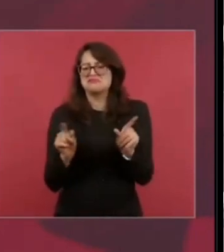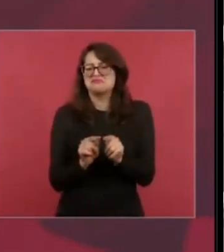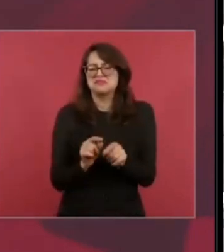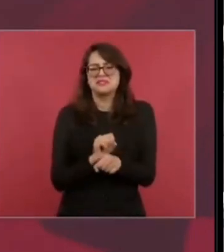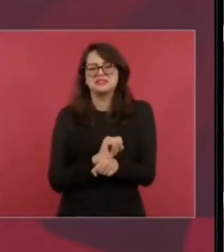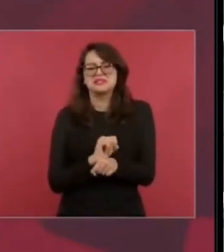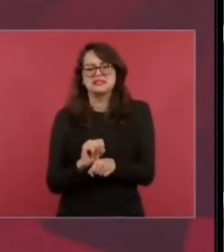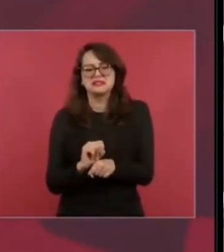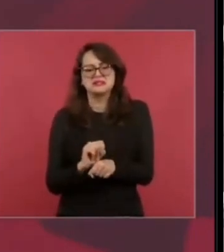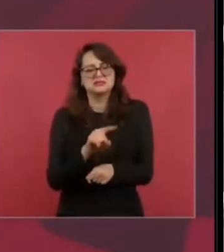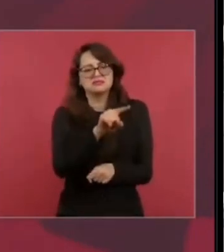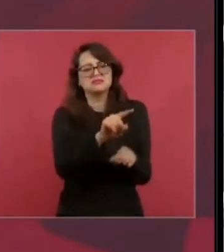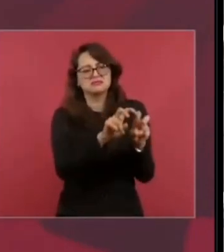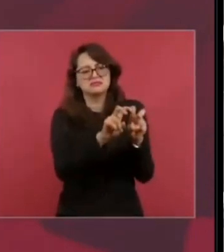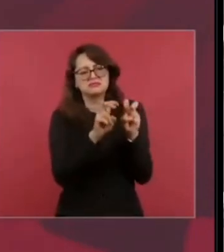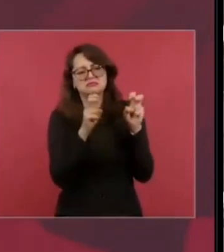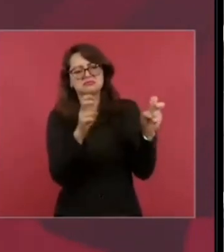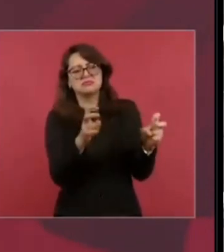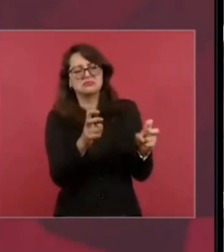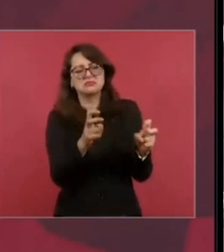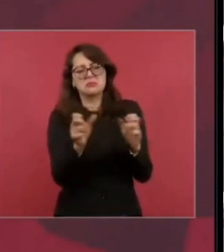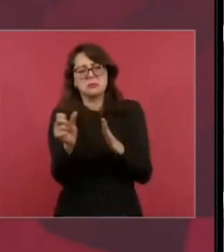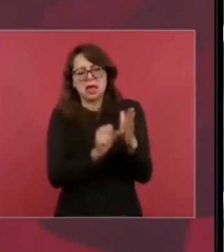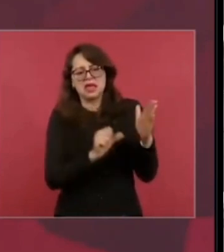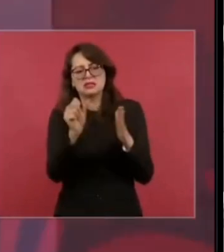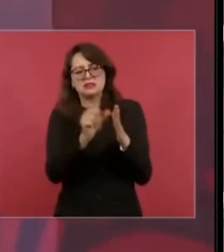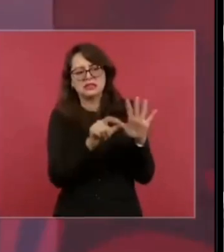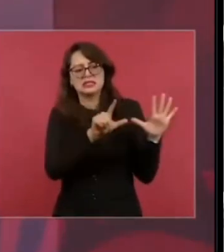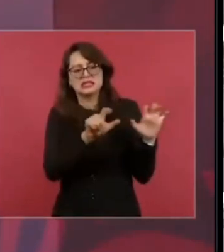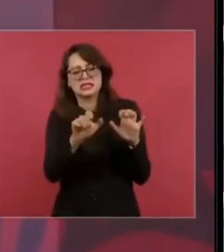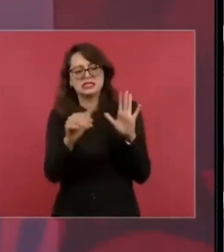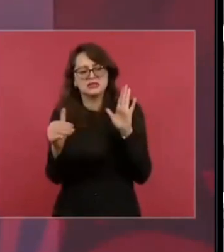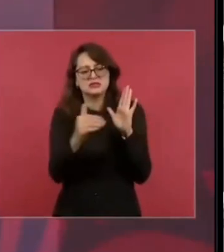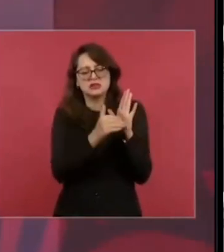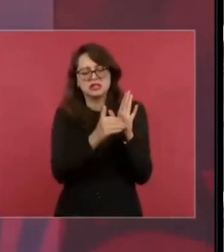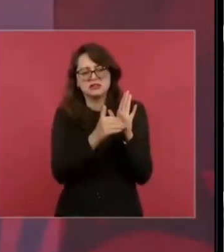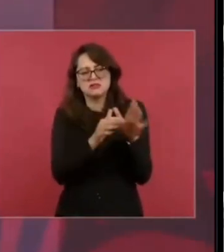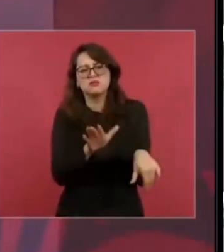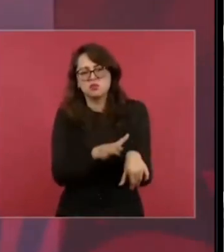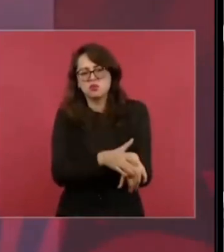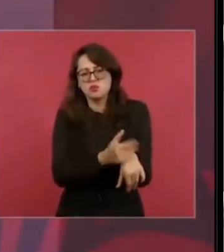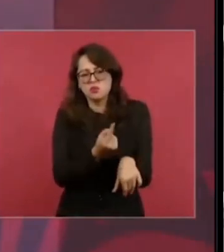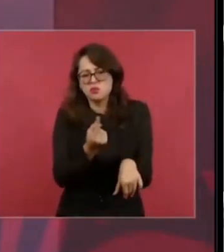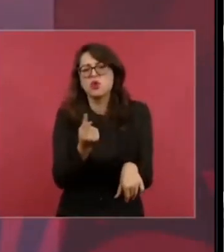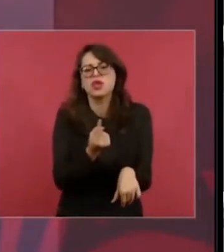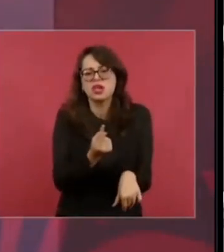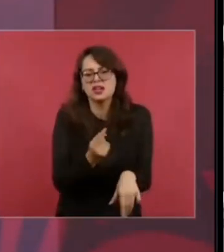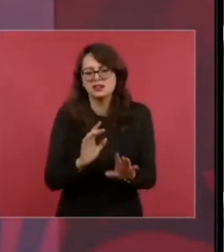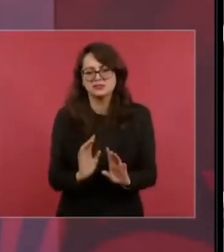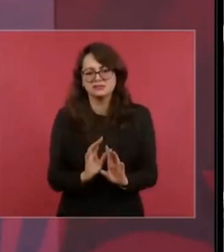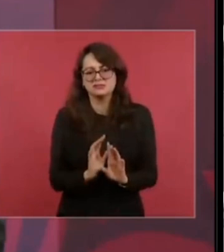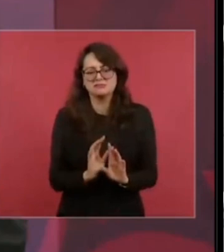en presidencia para gastos de operación. Mientras que Enrique Peña Nieto se gastaba